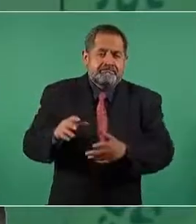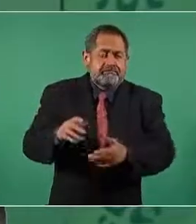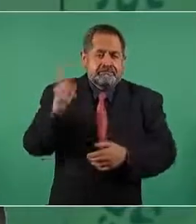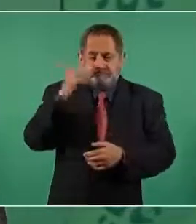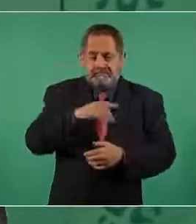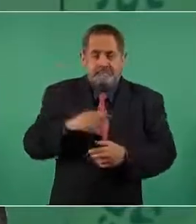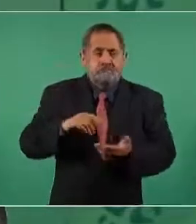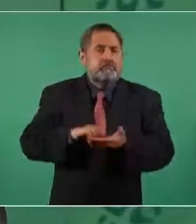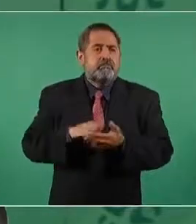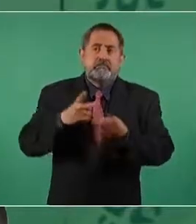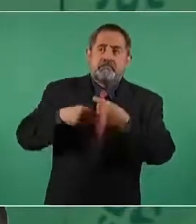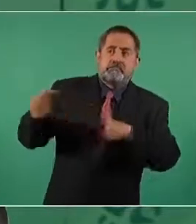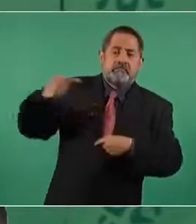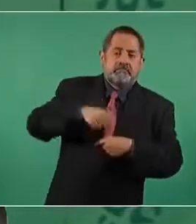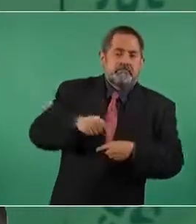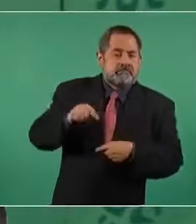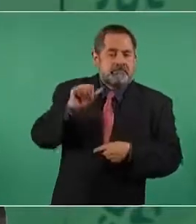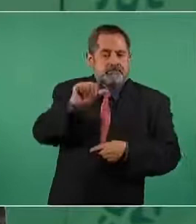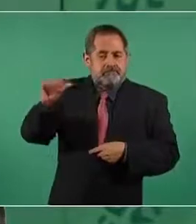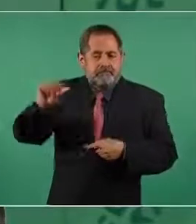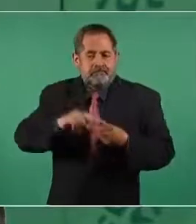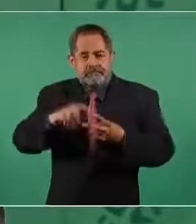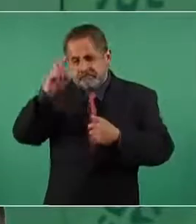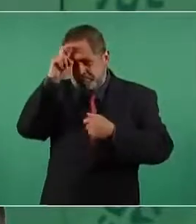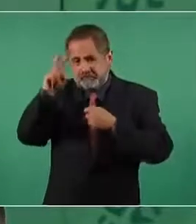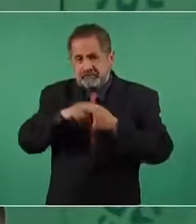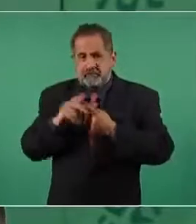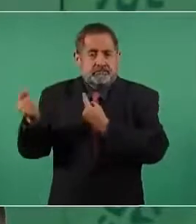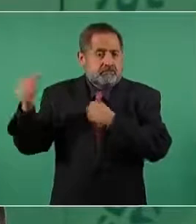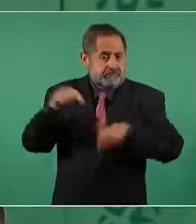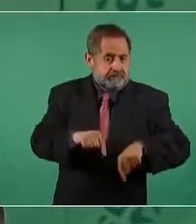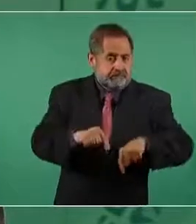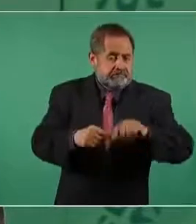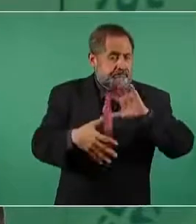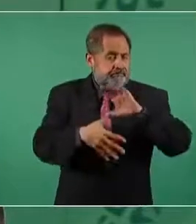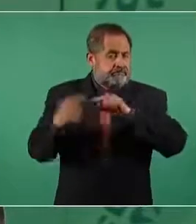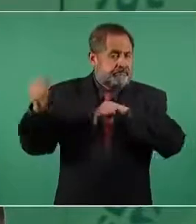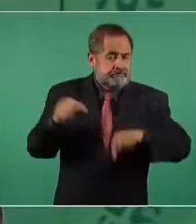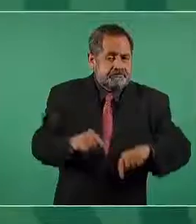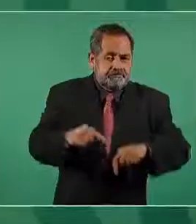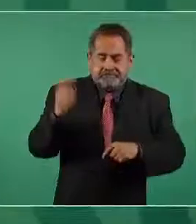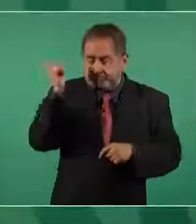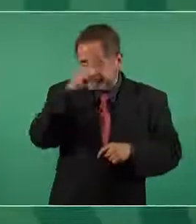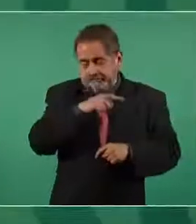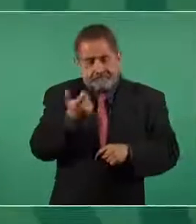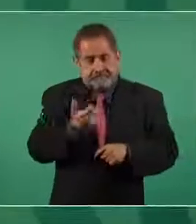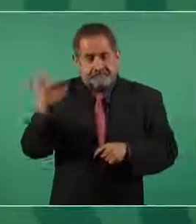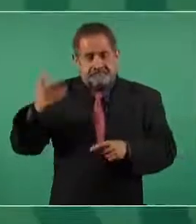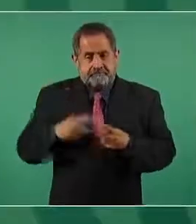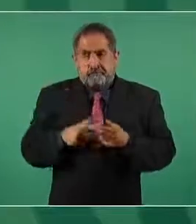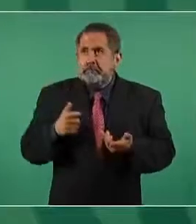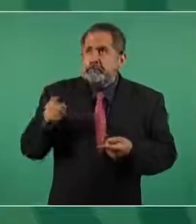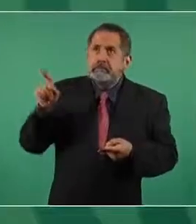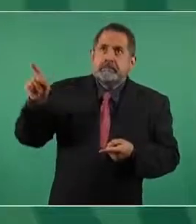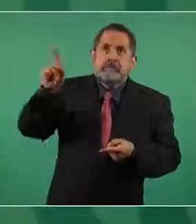Europa, de Asia a América. hay un incremento de